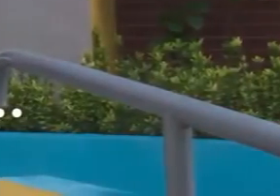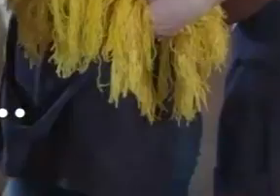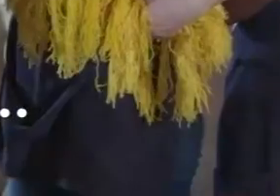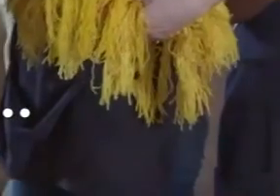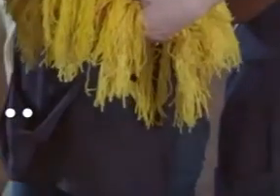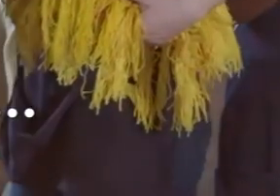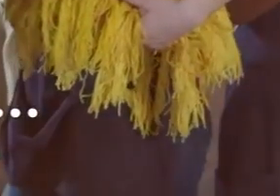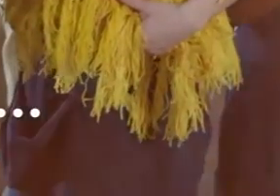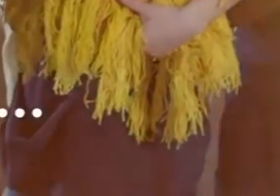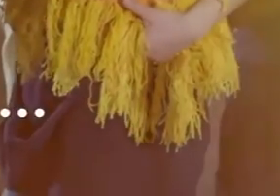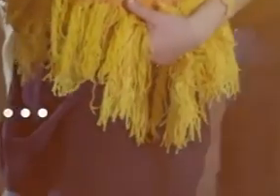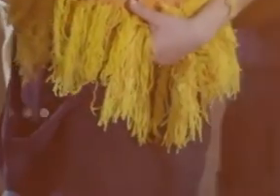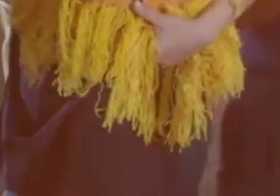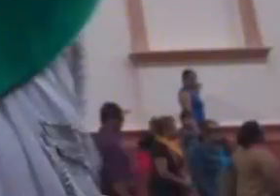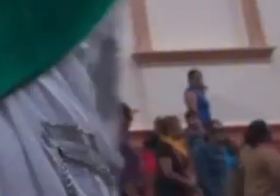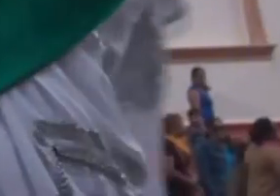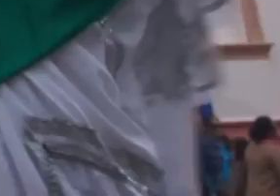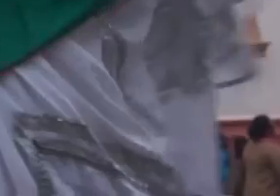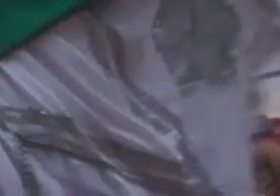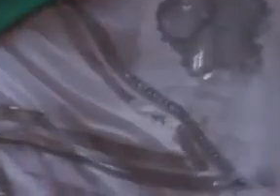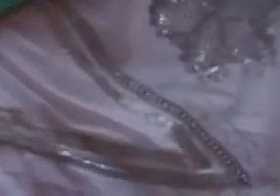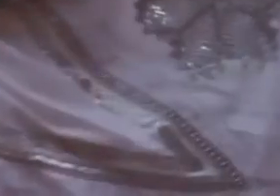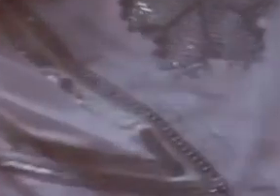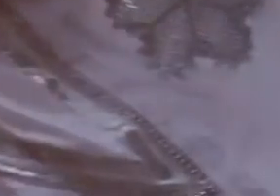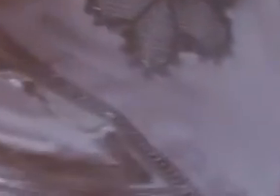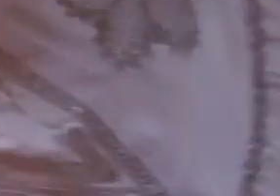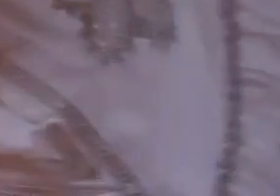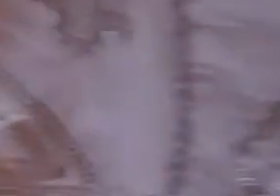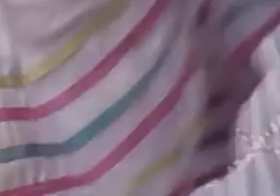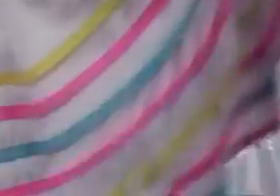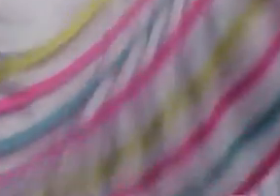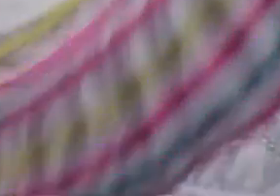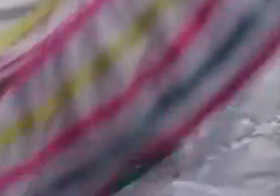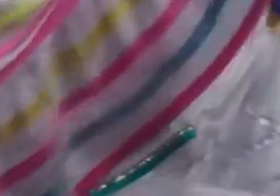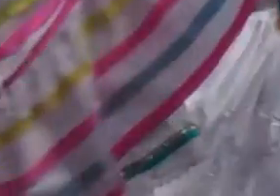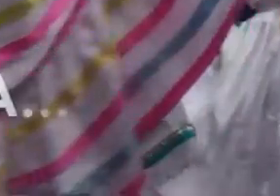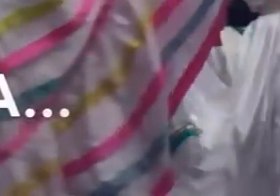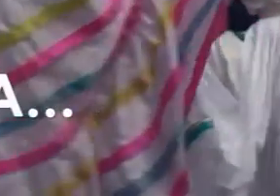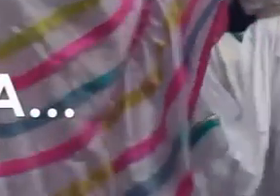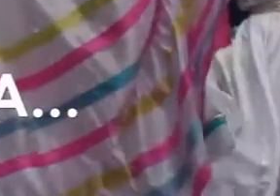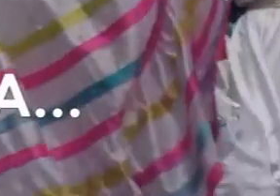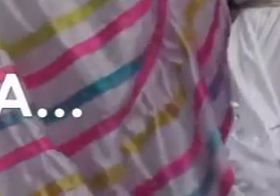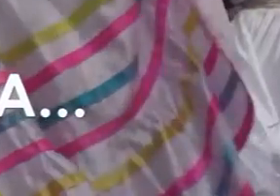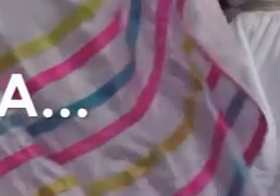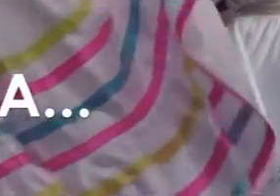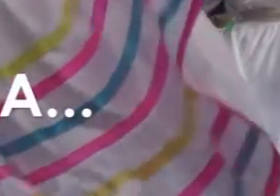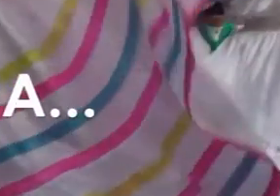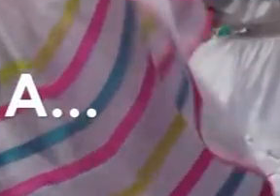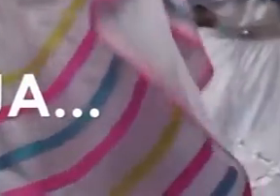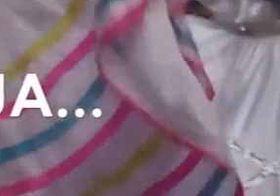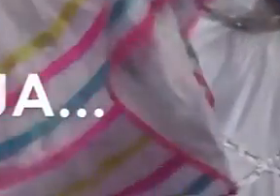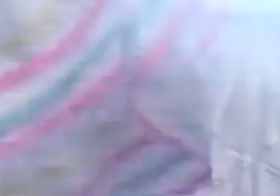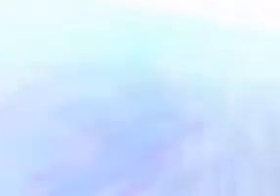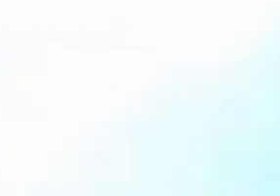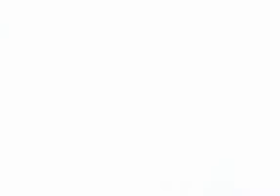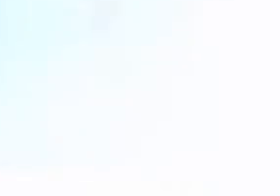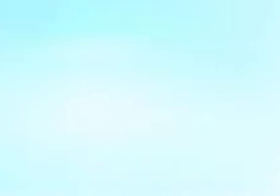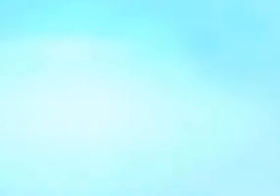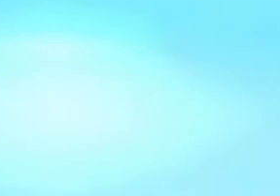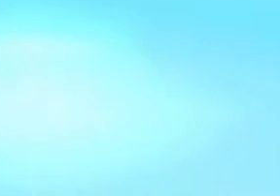bendita, siempre libre, siempre fuerte. Te amo, Nicaragua, Asamblea Nacional.